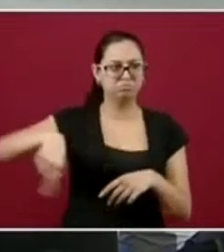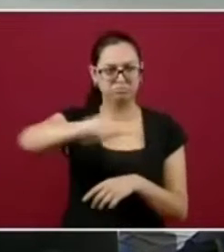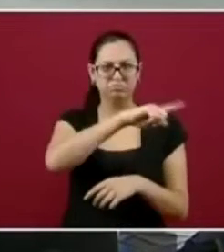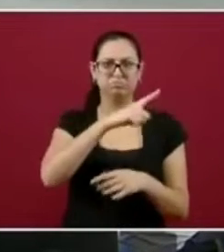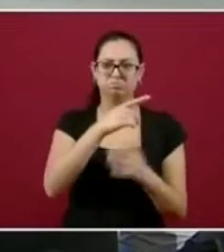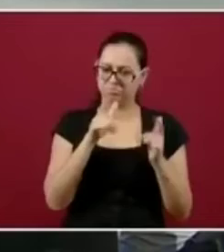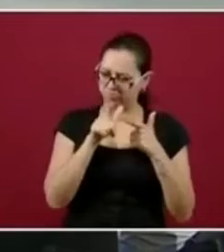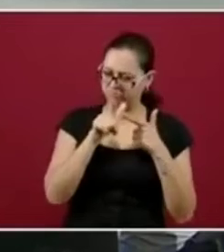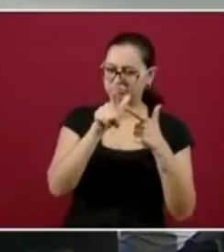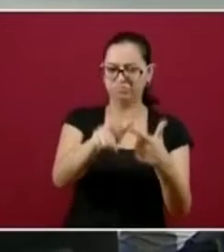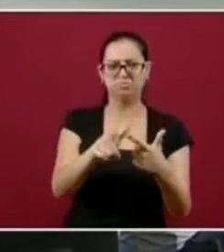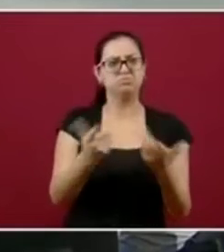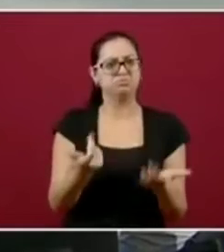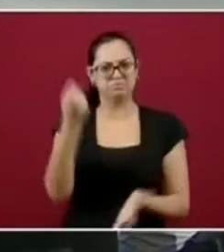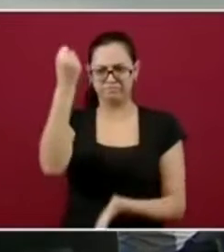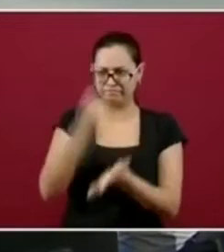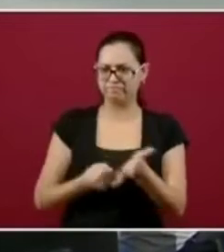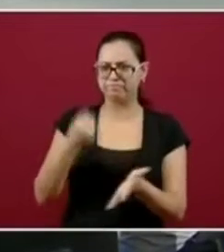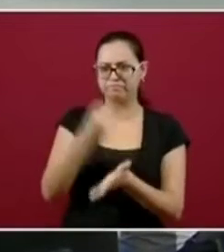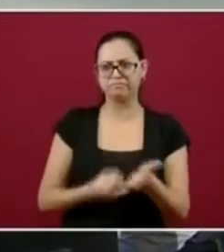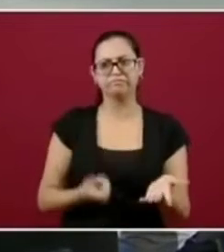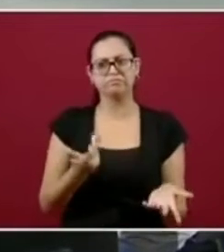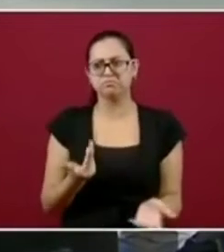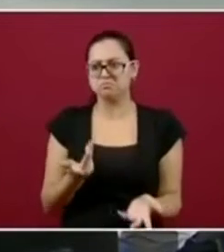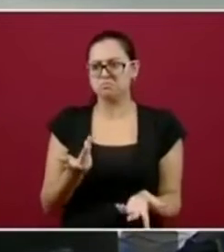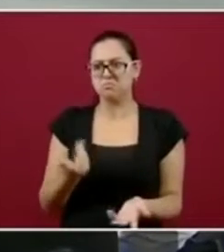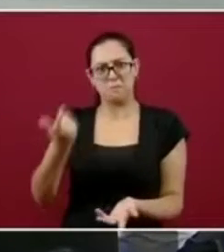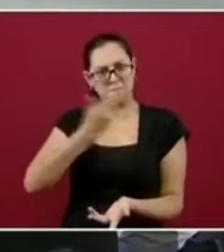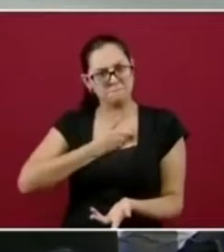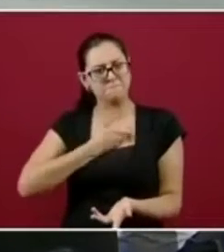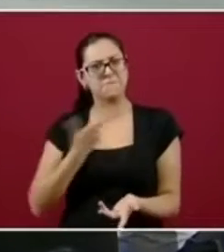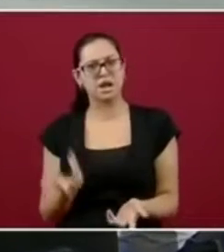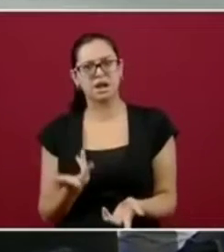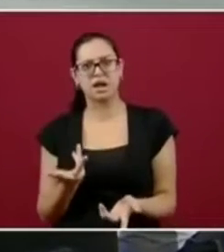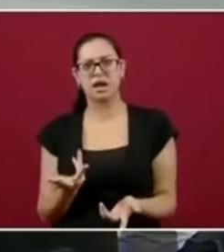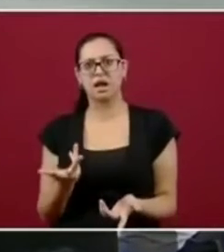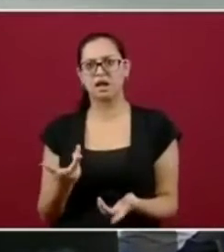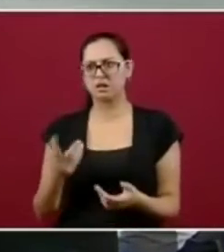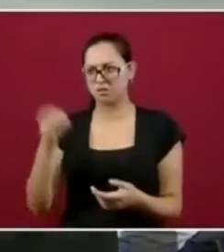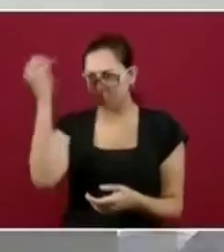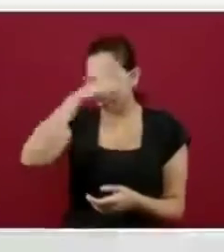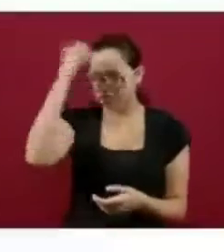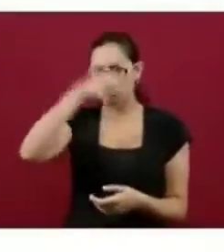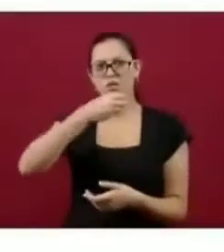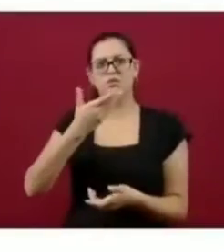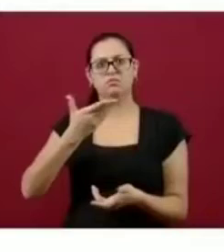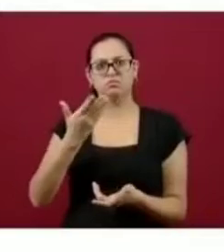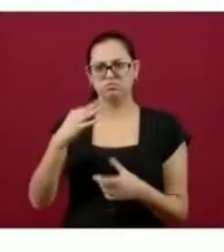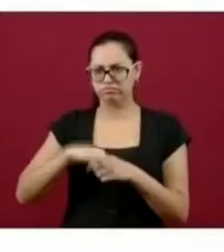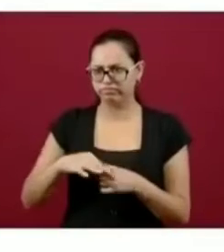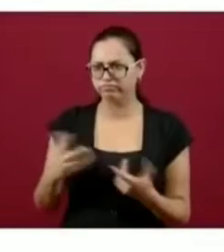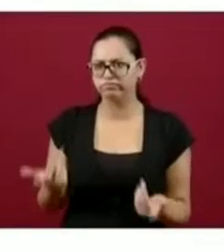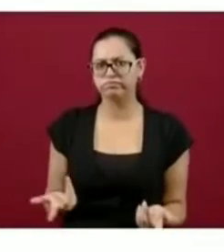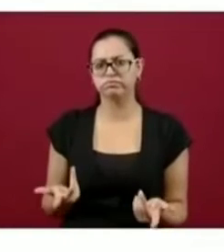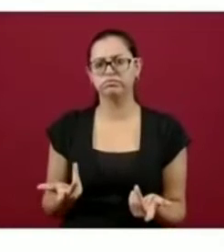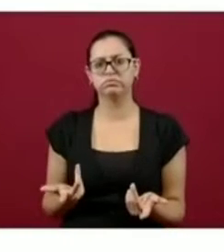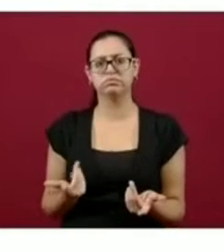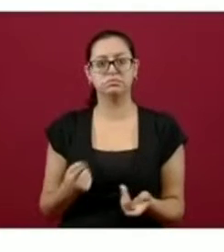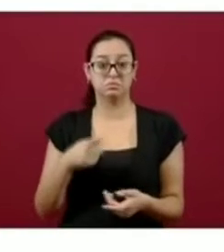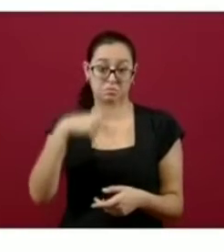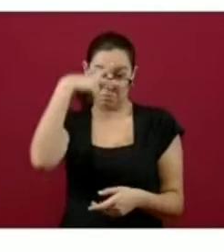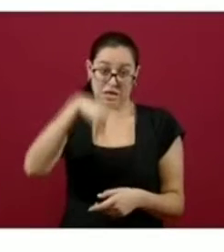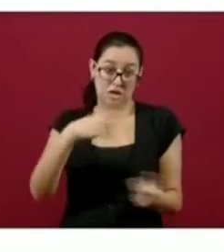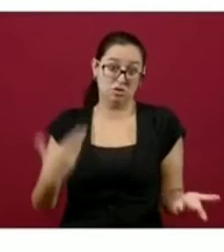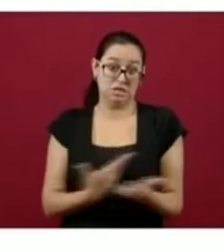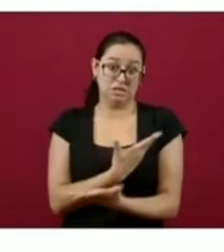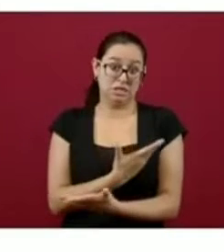el derecho entonces de exigirnos resultados y de tener voz y voto en lo que se hace. No solo porque son mexicanos, que ya